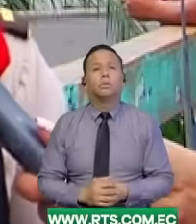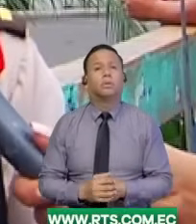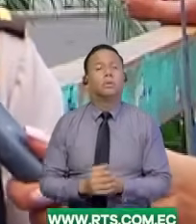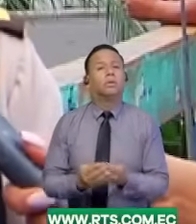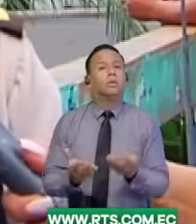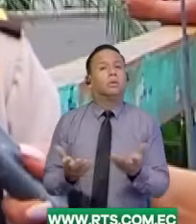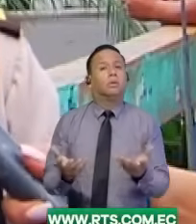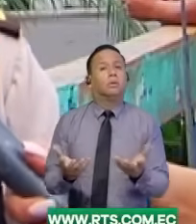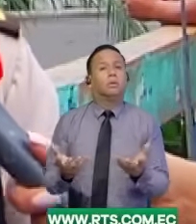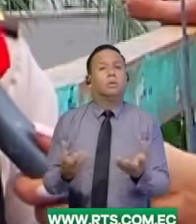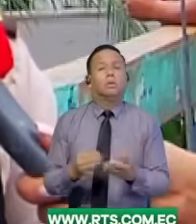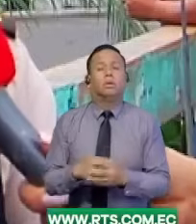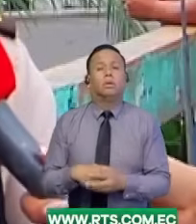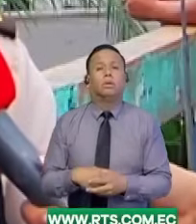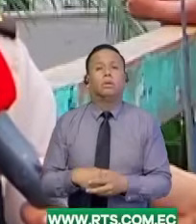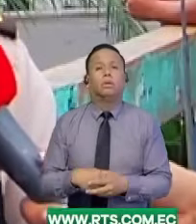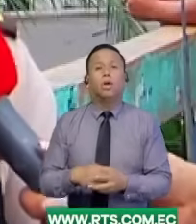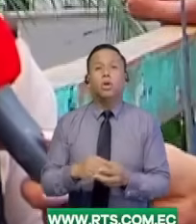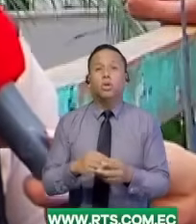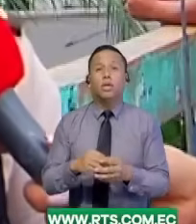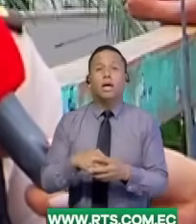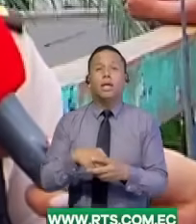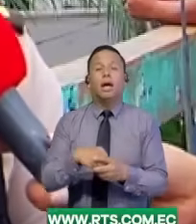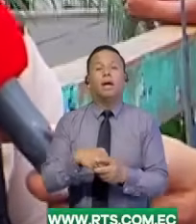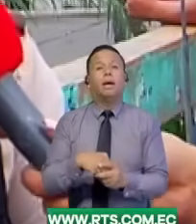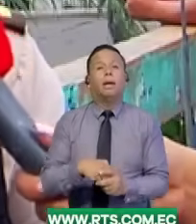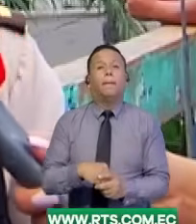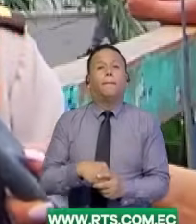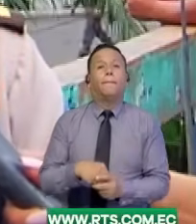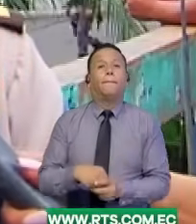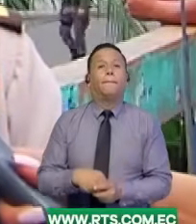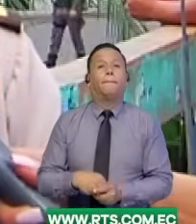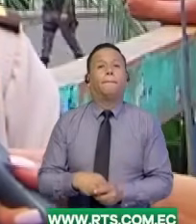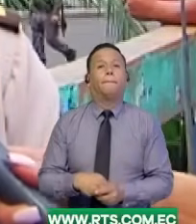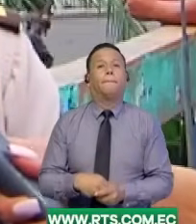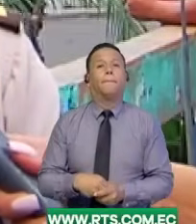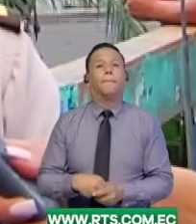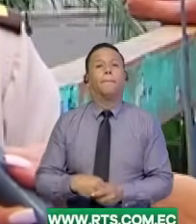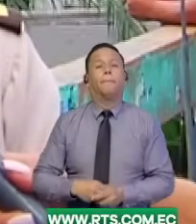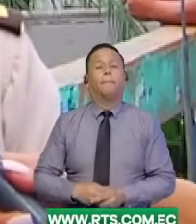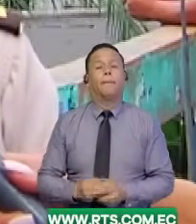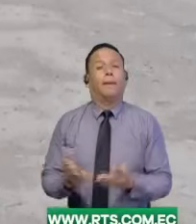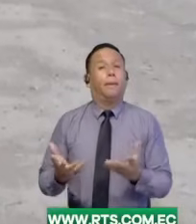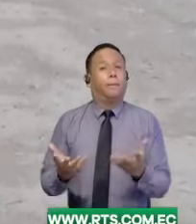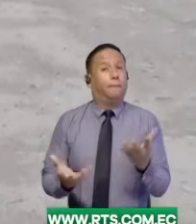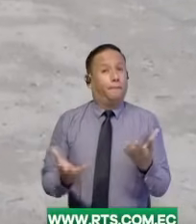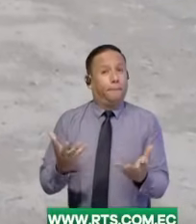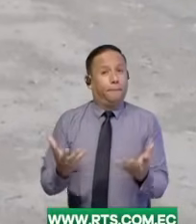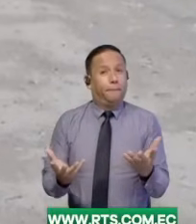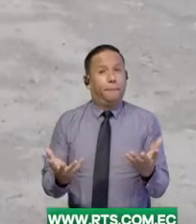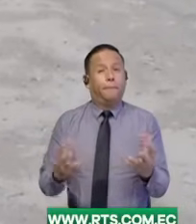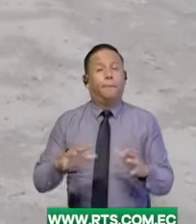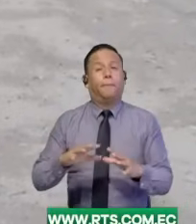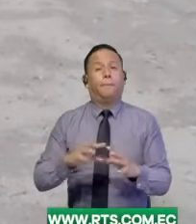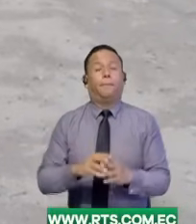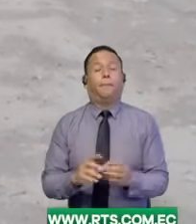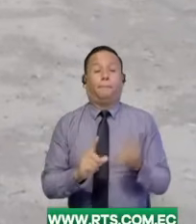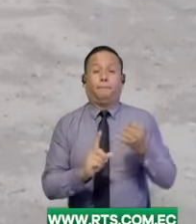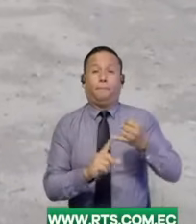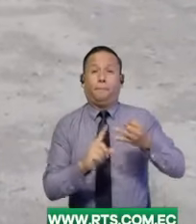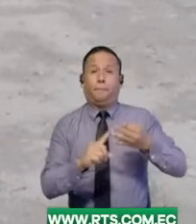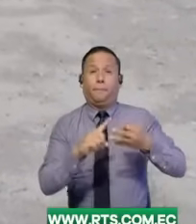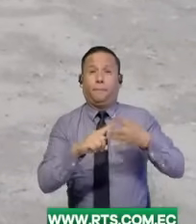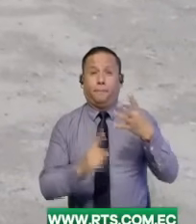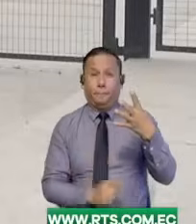destruido el guardafango del vehículo. Hay afectaciones a una ventana, pero no tenemos ingresos personales. Pero hubo un cuarto punto de ataque.